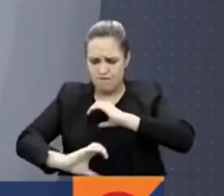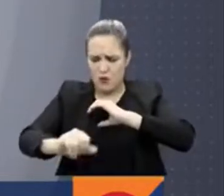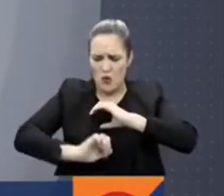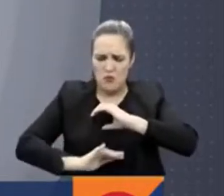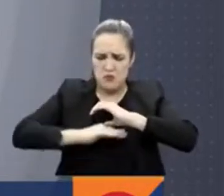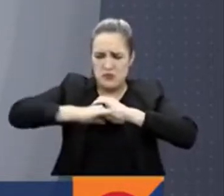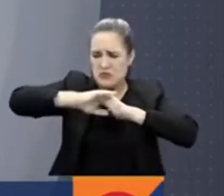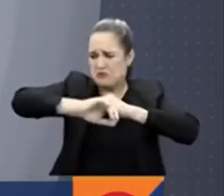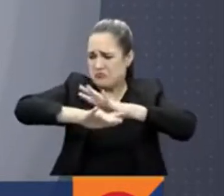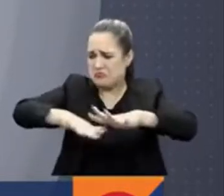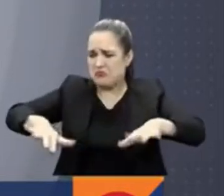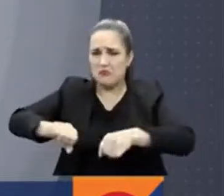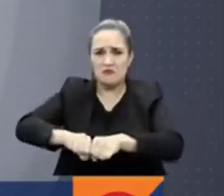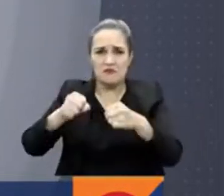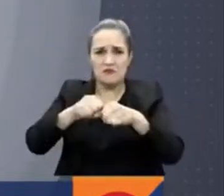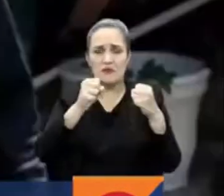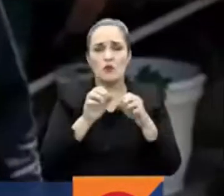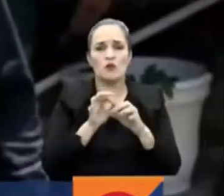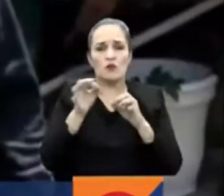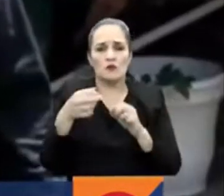este municipio. Hoy,